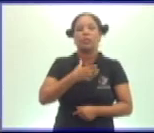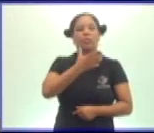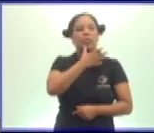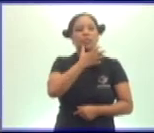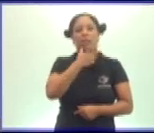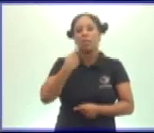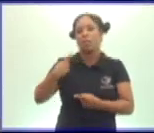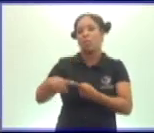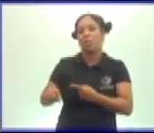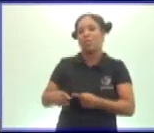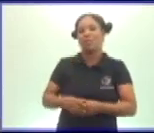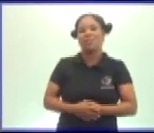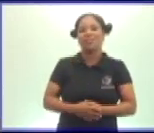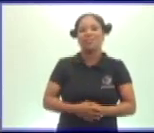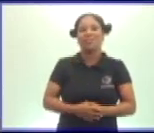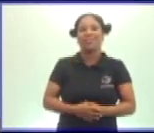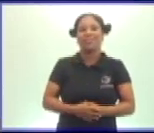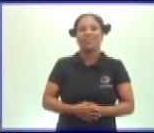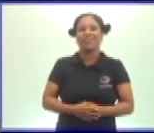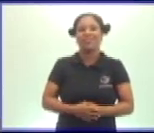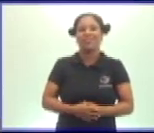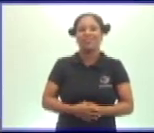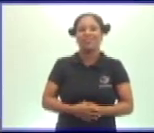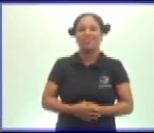con el otro.